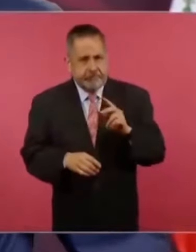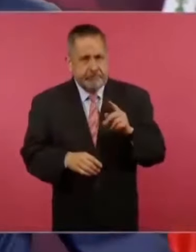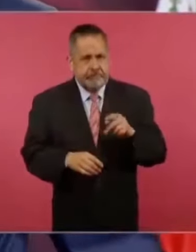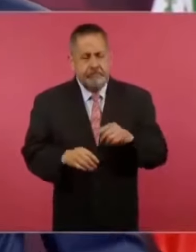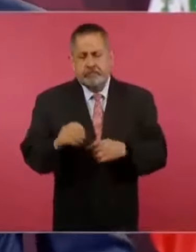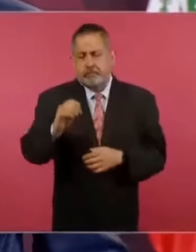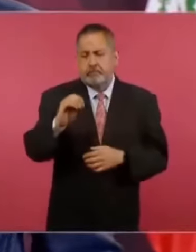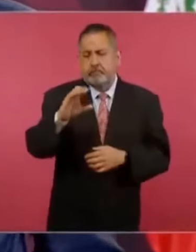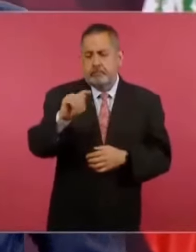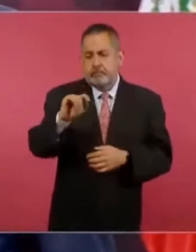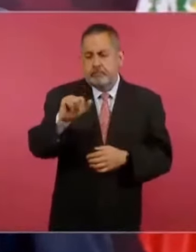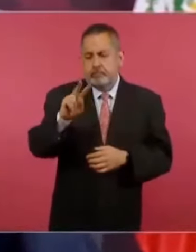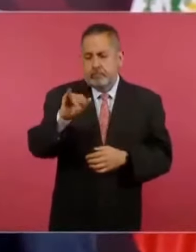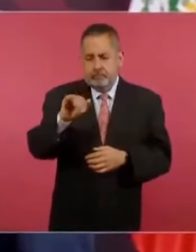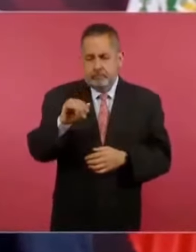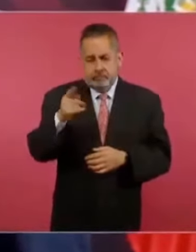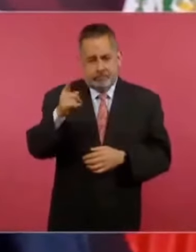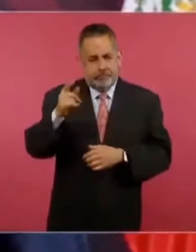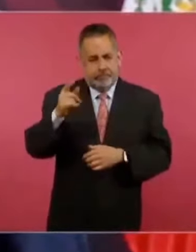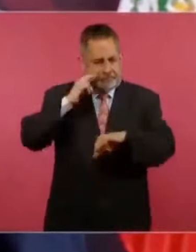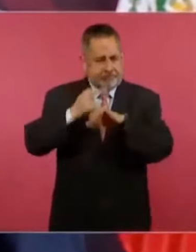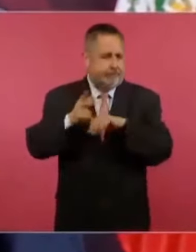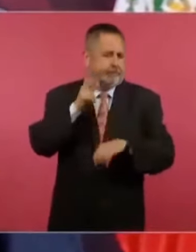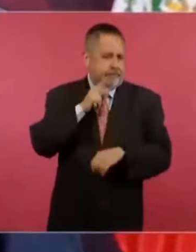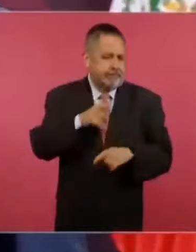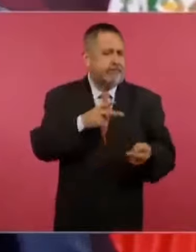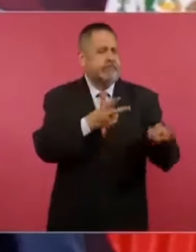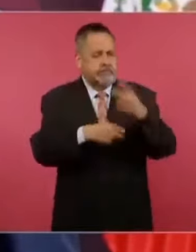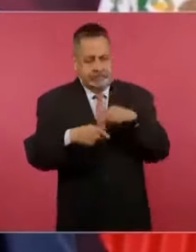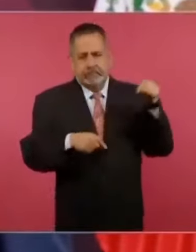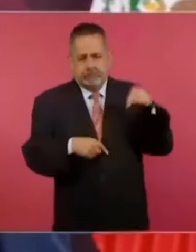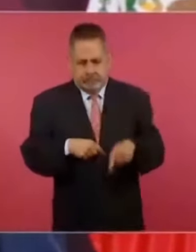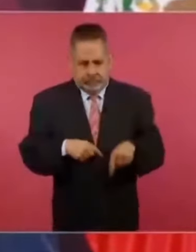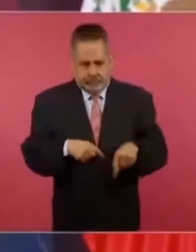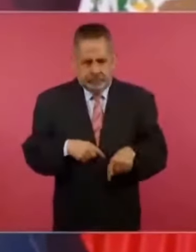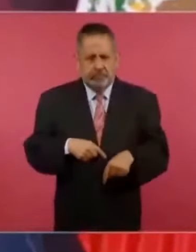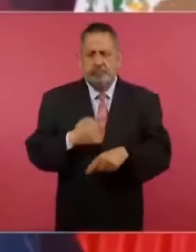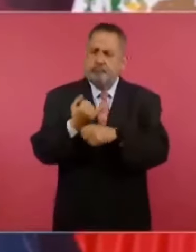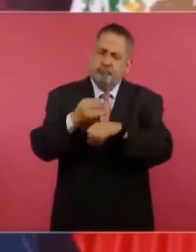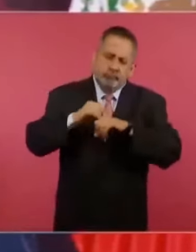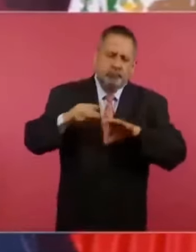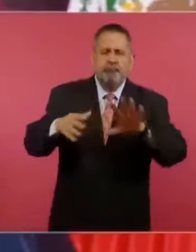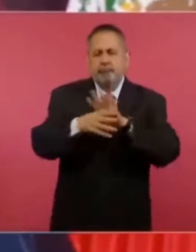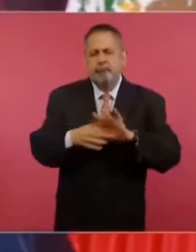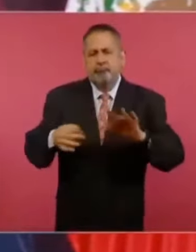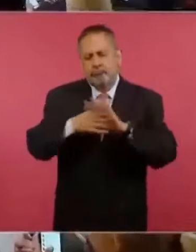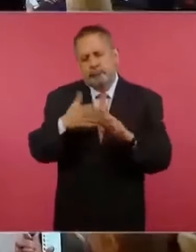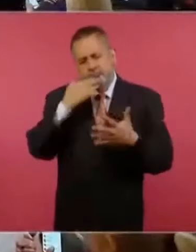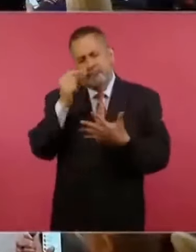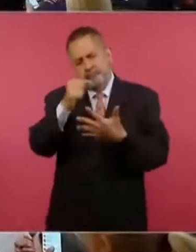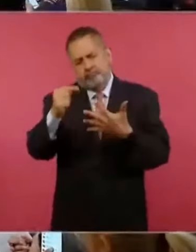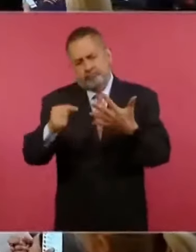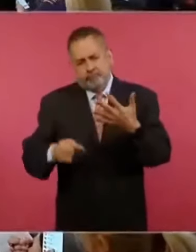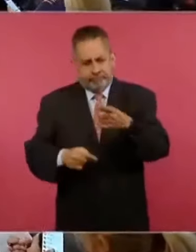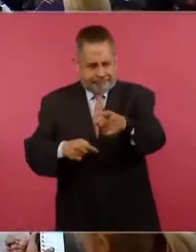Octavio y que nos informe bien sobre